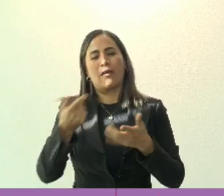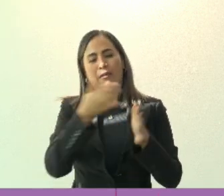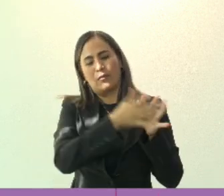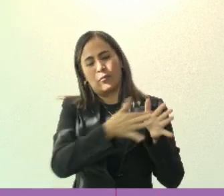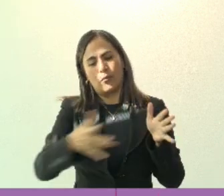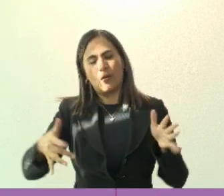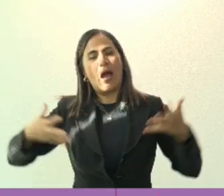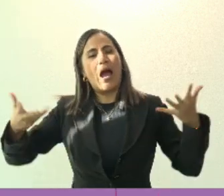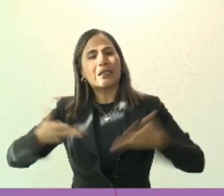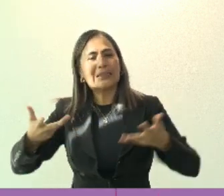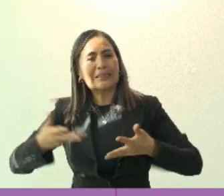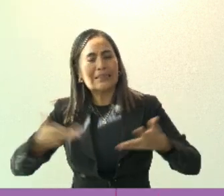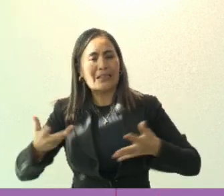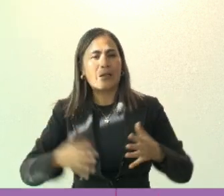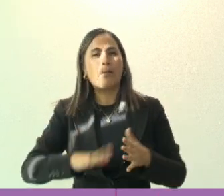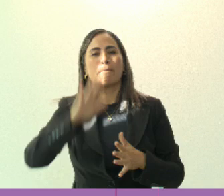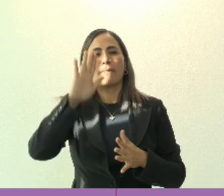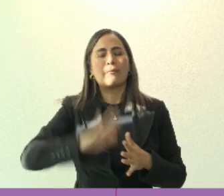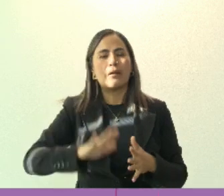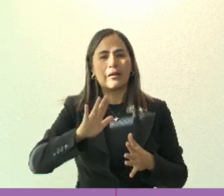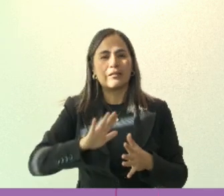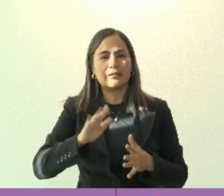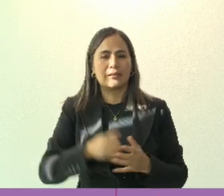una relatoría, es como hacer un zoom